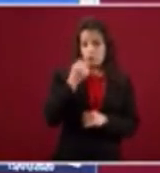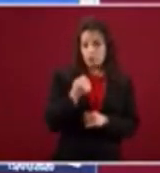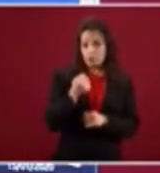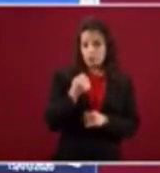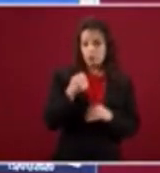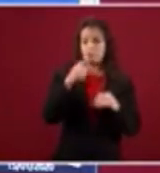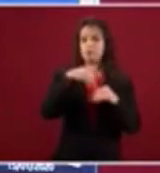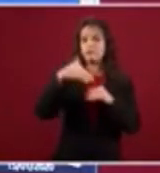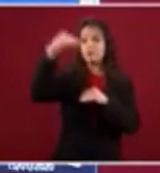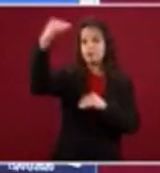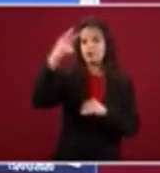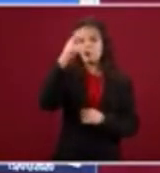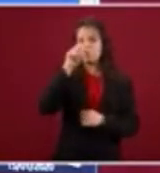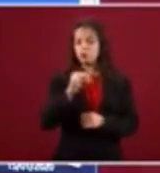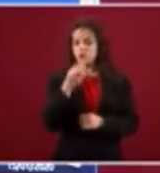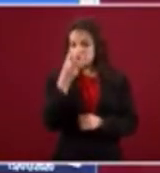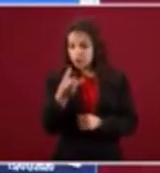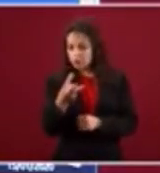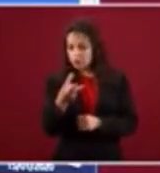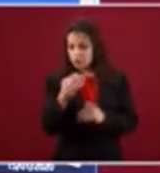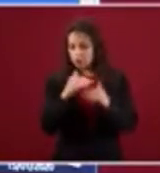2.3,